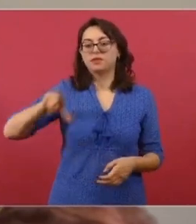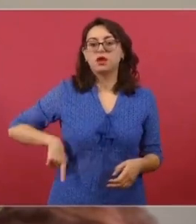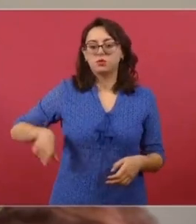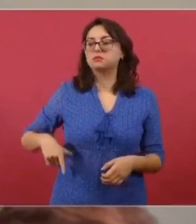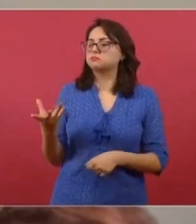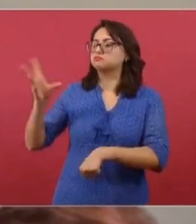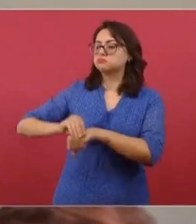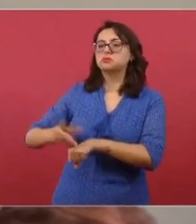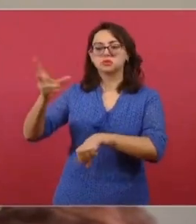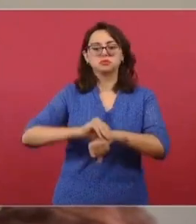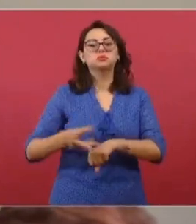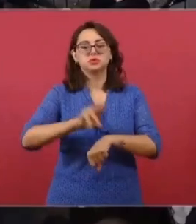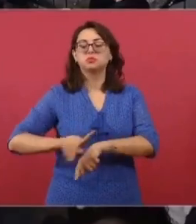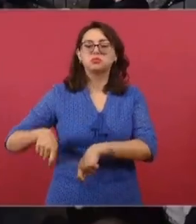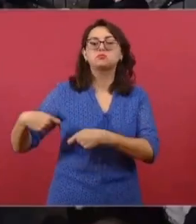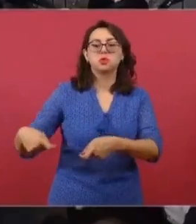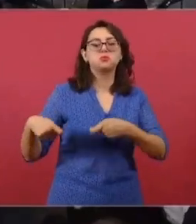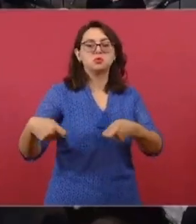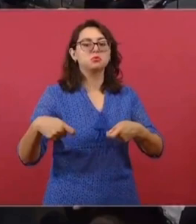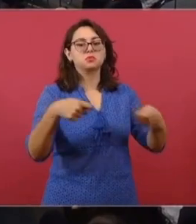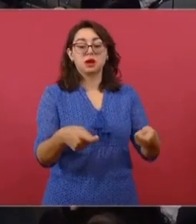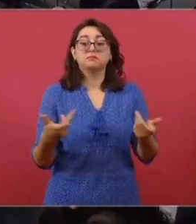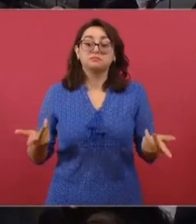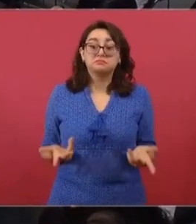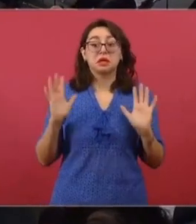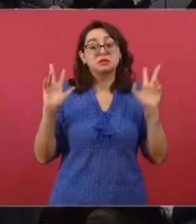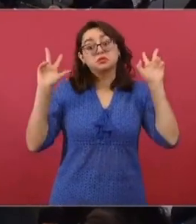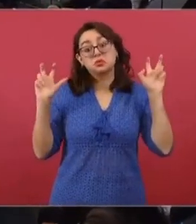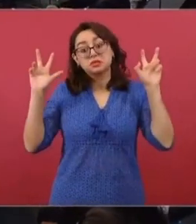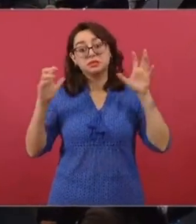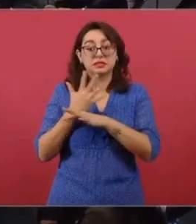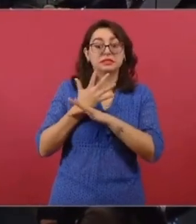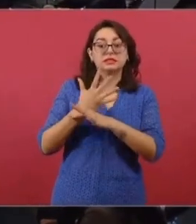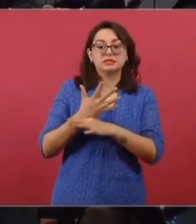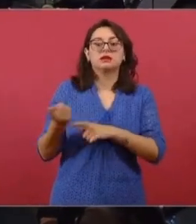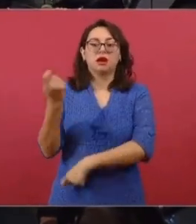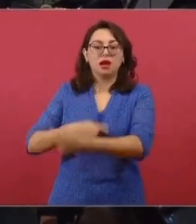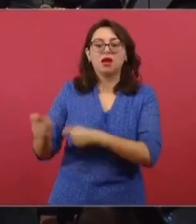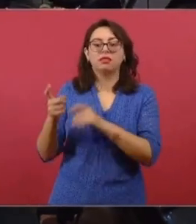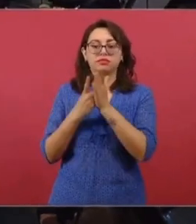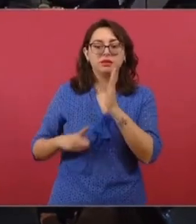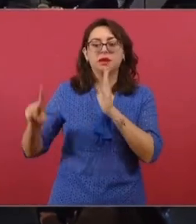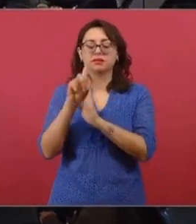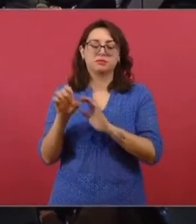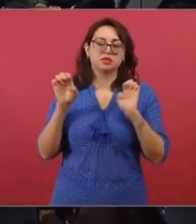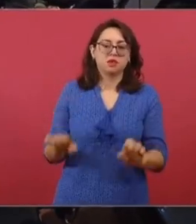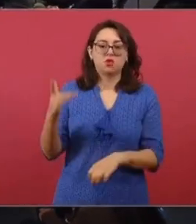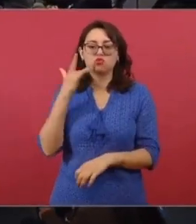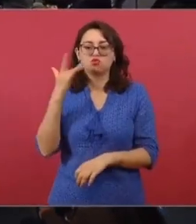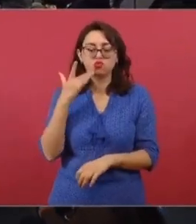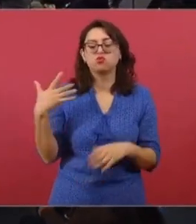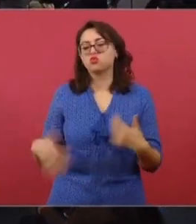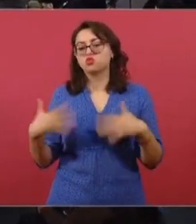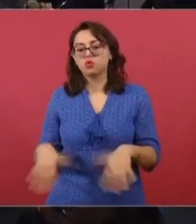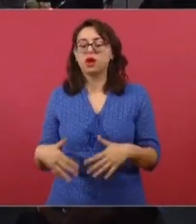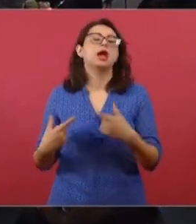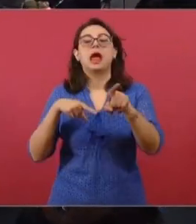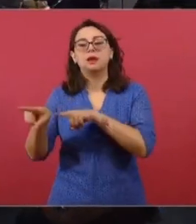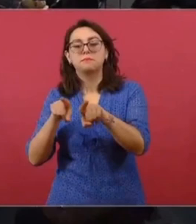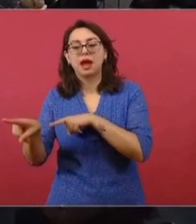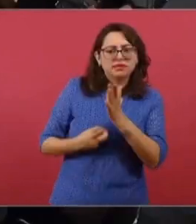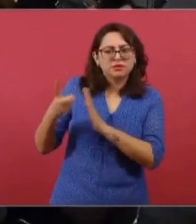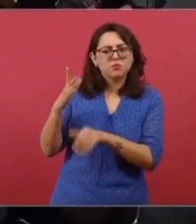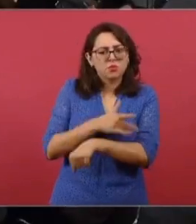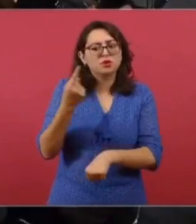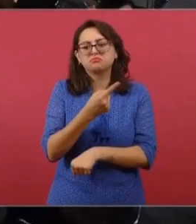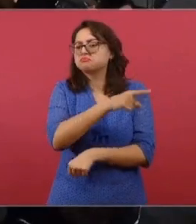concesiones a las empresas constructoras y estas, a cambio, presuntamente, y es lo que dice el expediente de la UIF, entregó departamentos de lujo en Santa Fe a los hermanos y a las exesposas de Ebrard y a otras personas